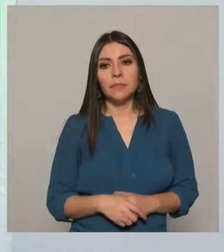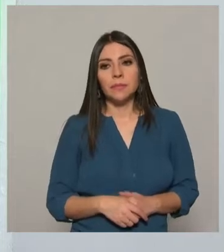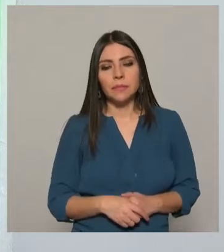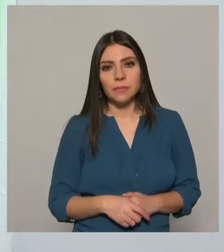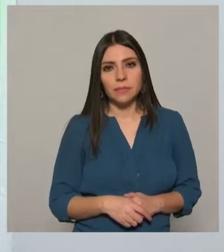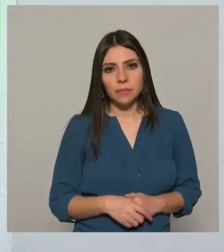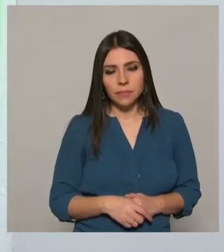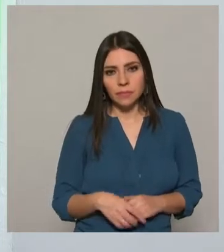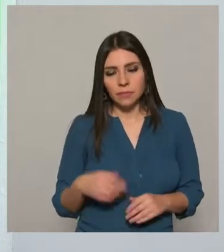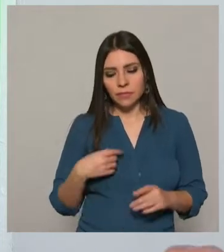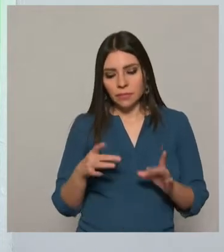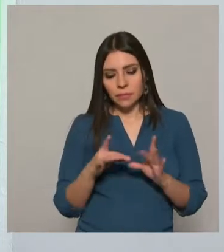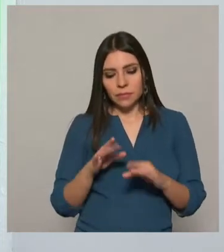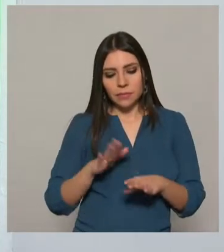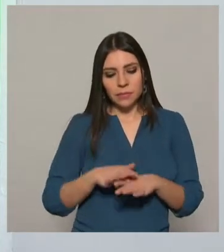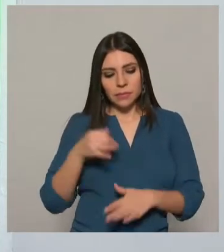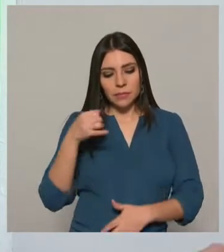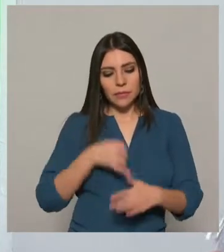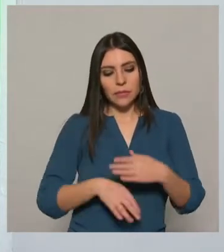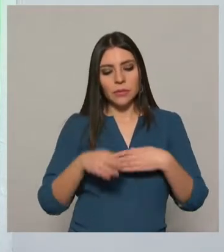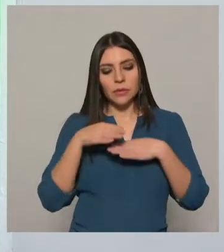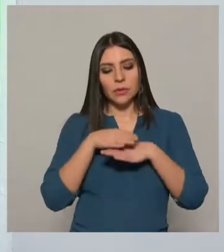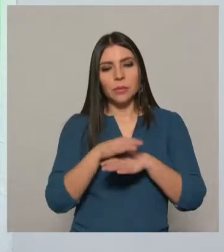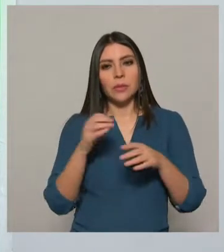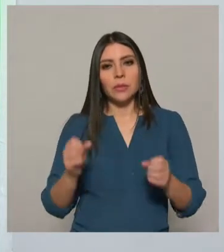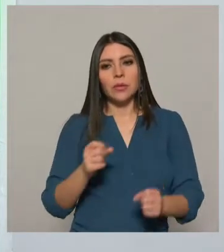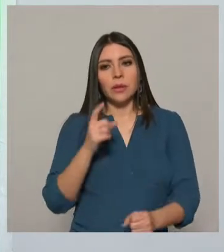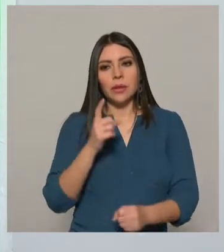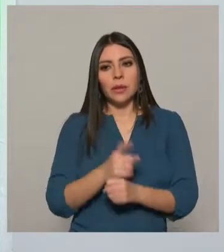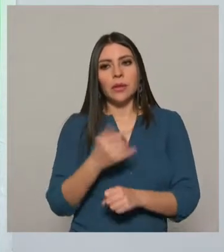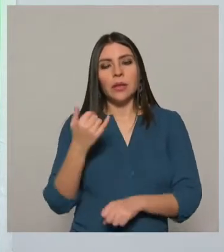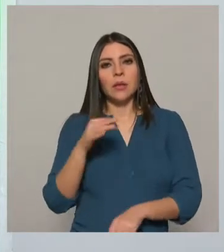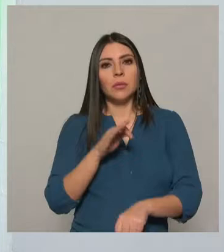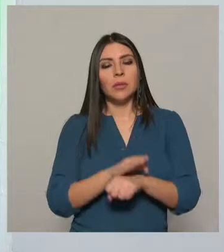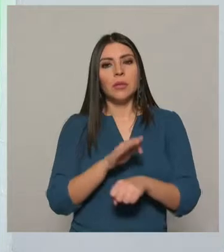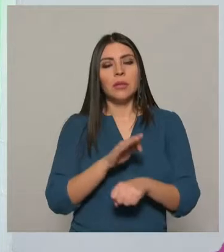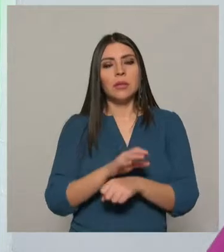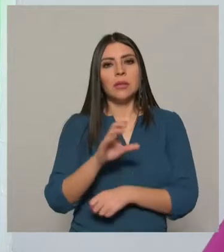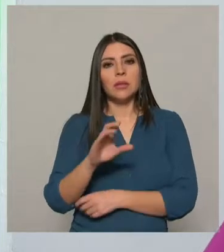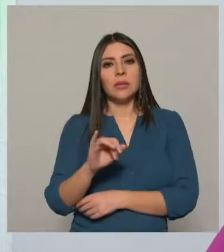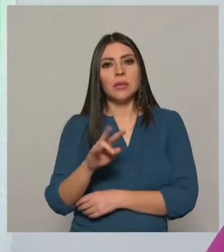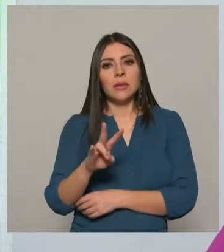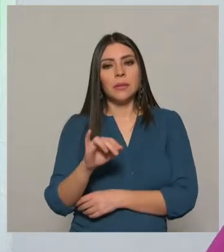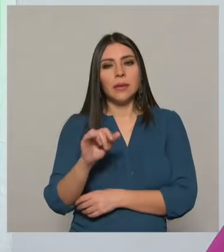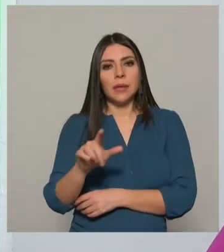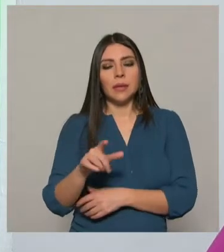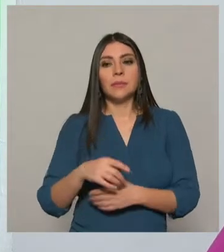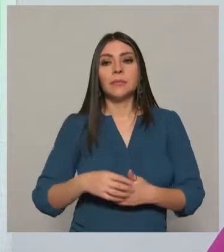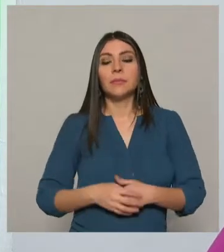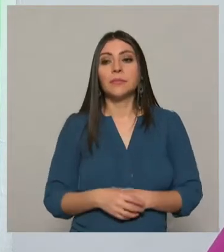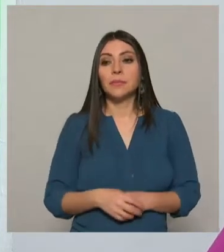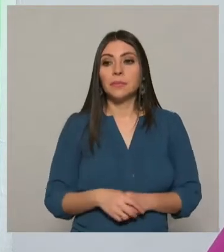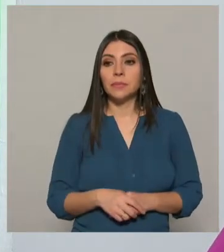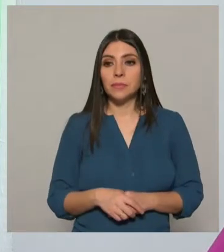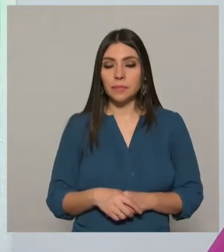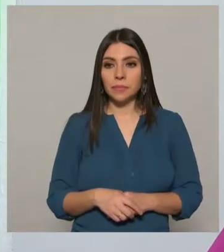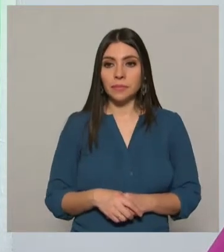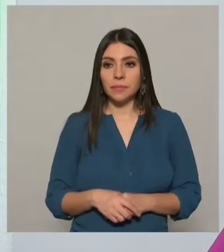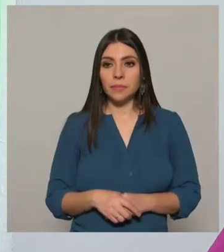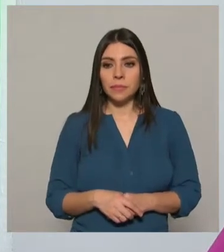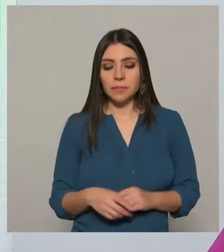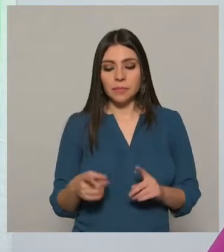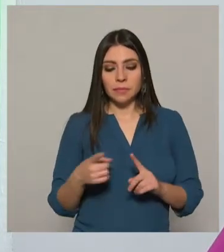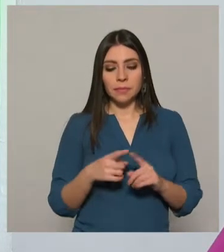el tema de seguridad y en el tema de protección civil. Primero referir que en el 2019